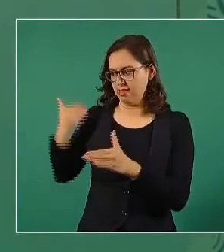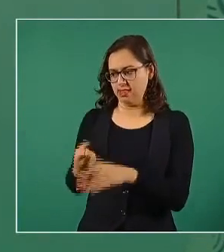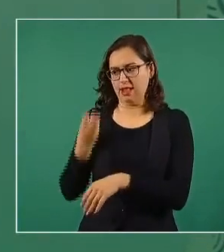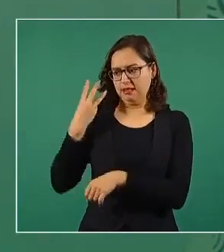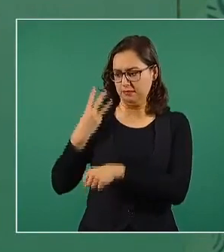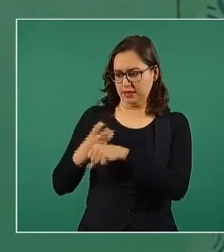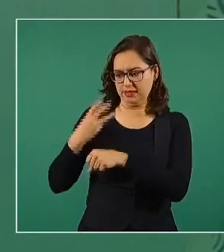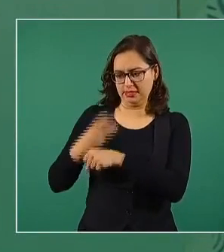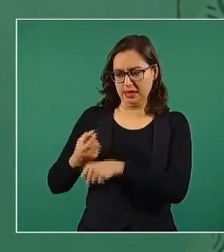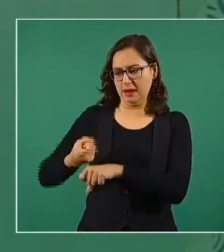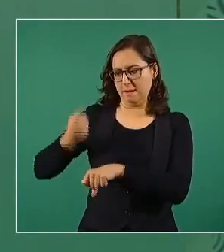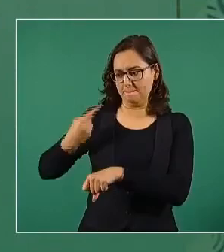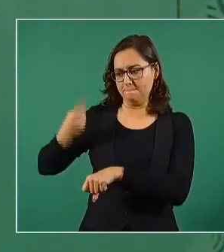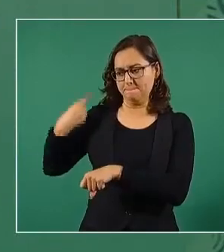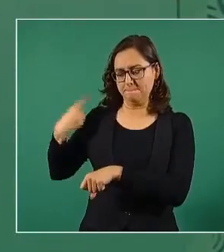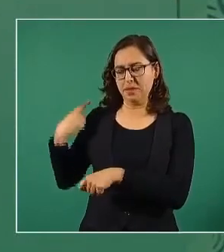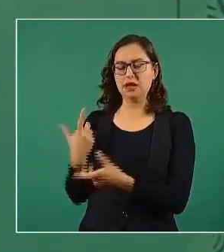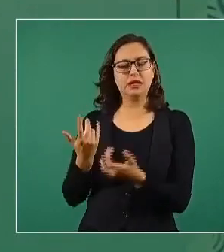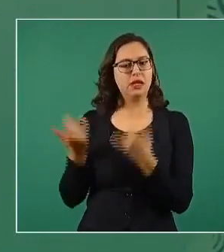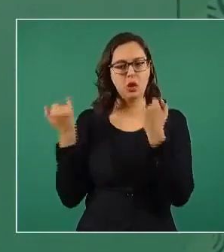revolución.